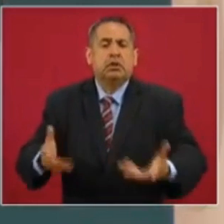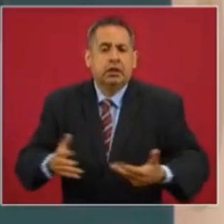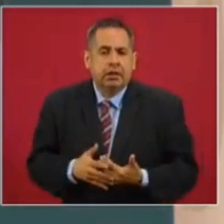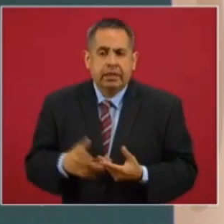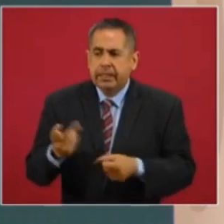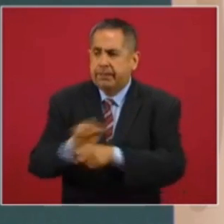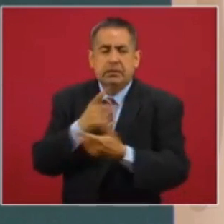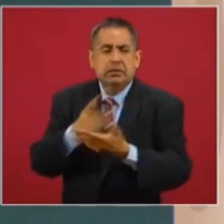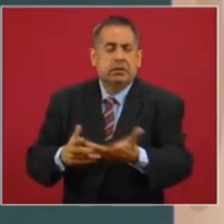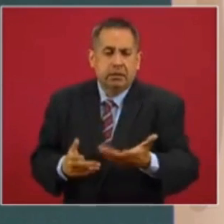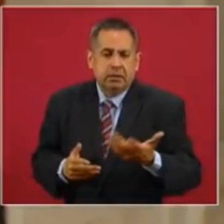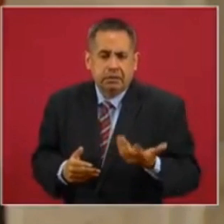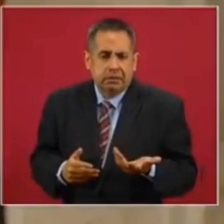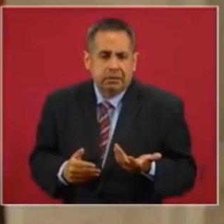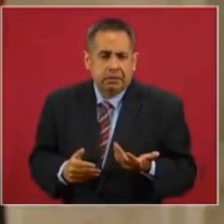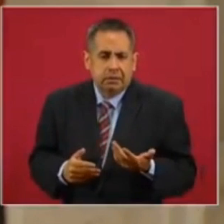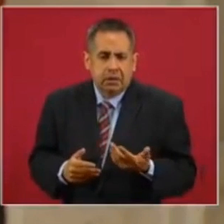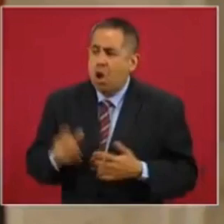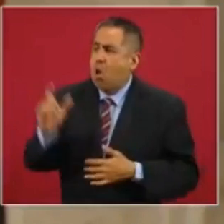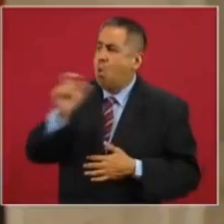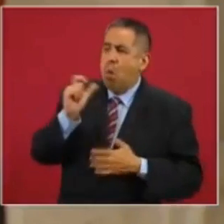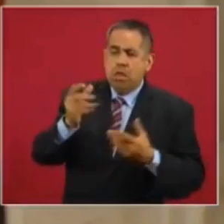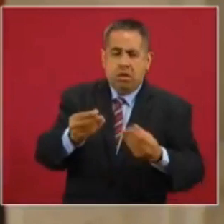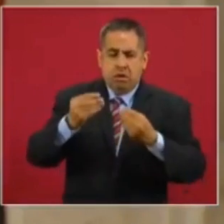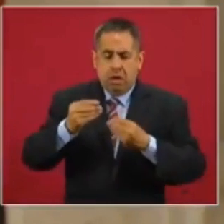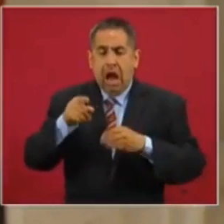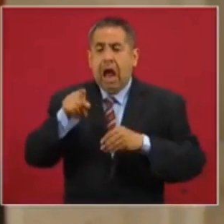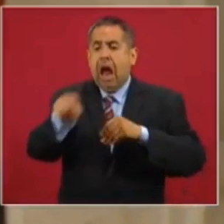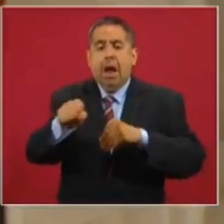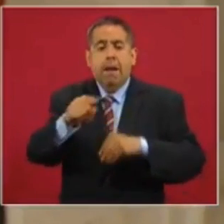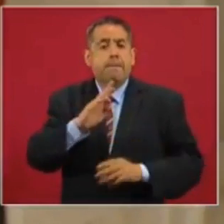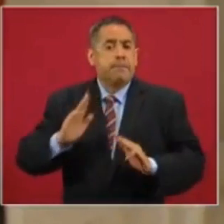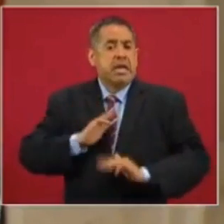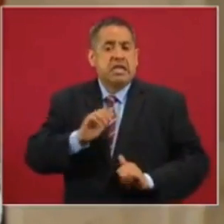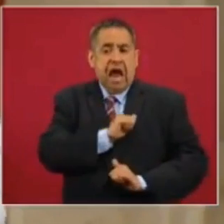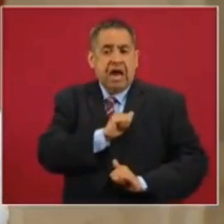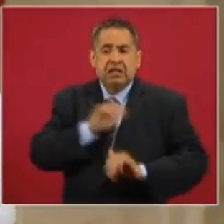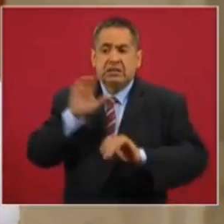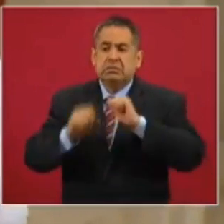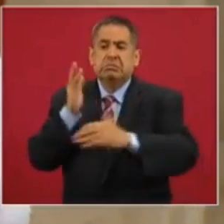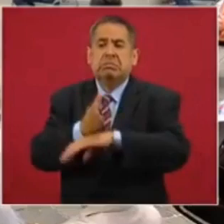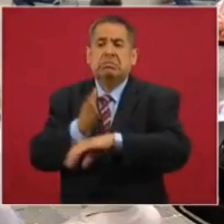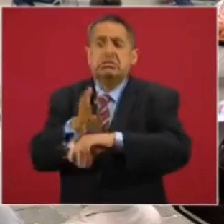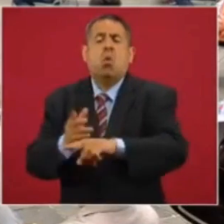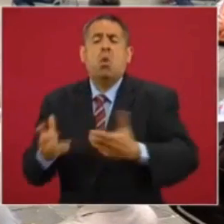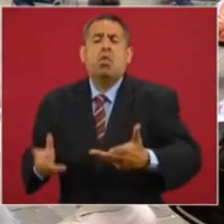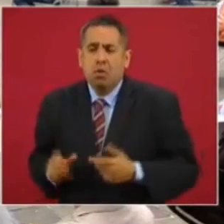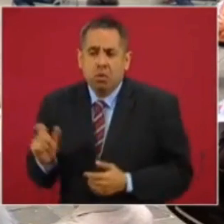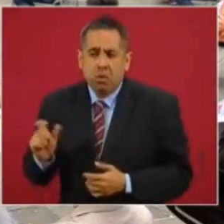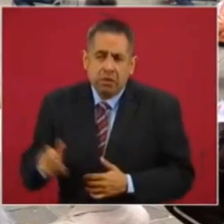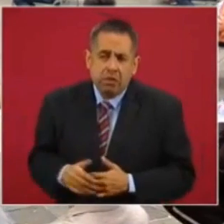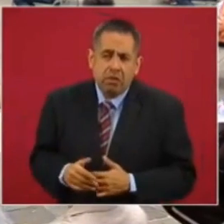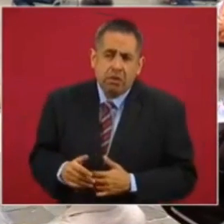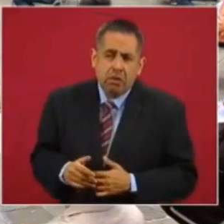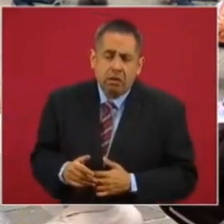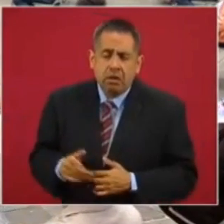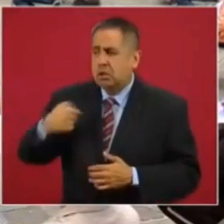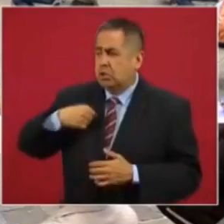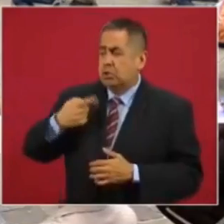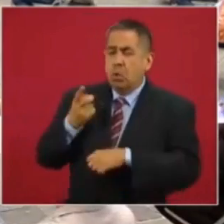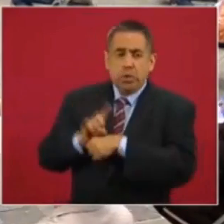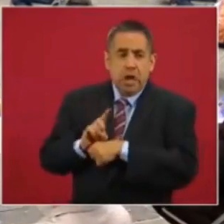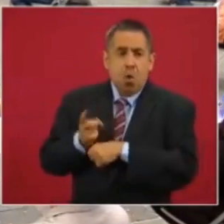quedaron y cuando les van a llegar a los militares señor pero nosotros cada día que pasa pues ahora así